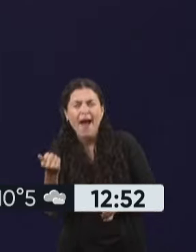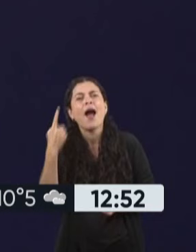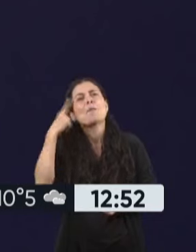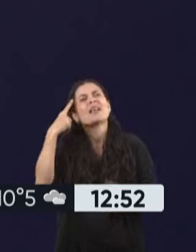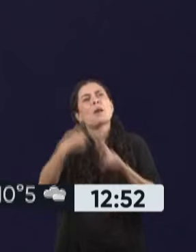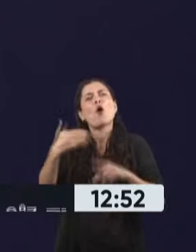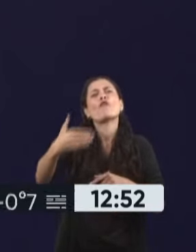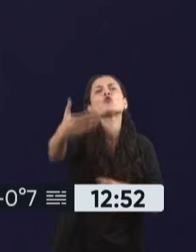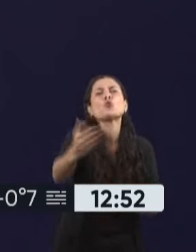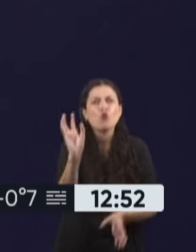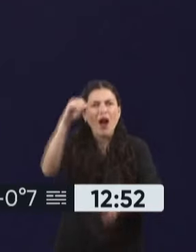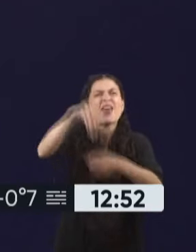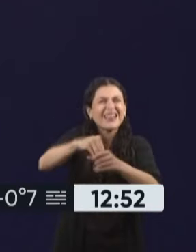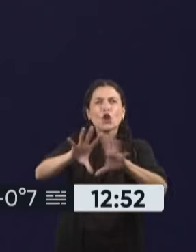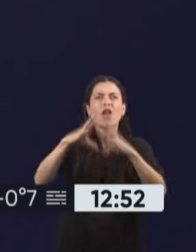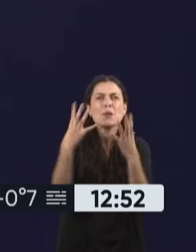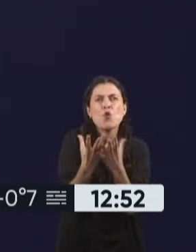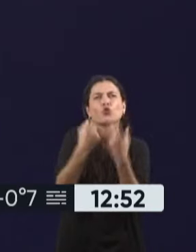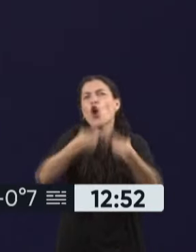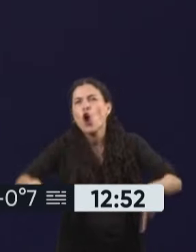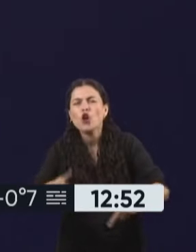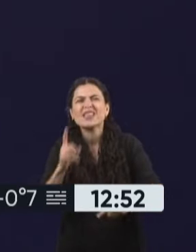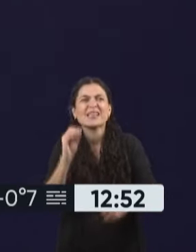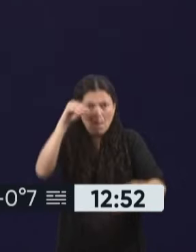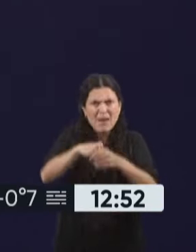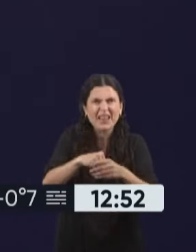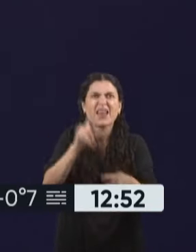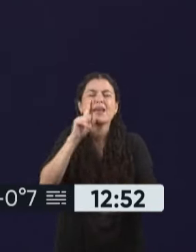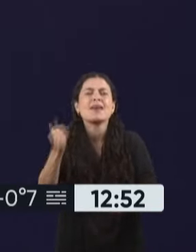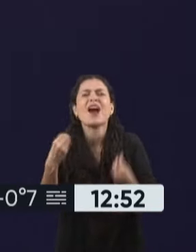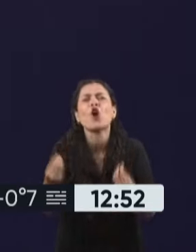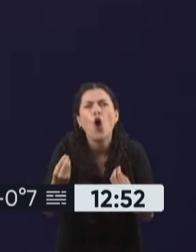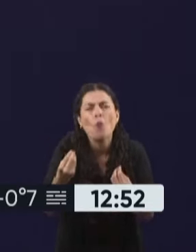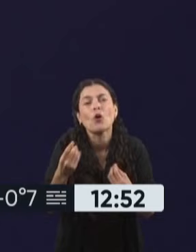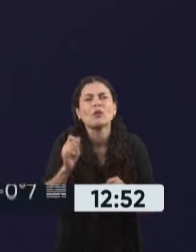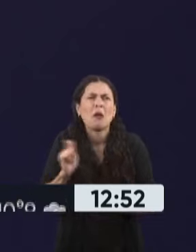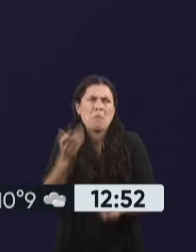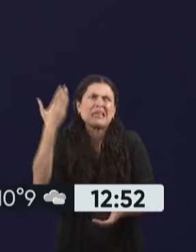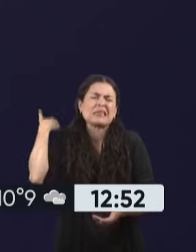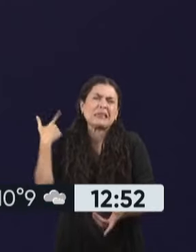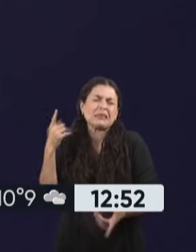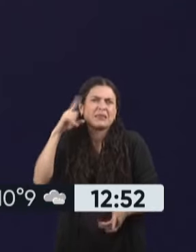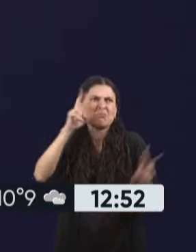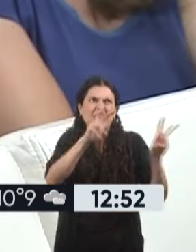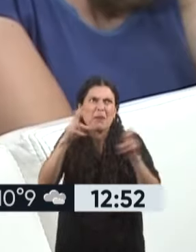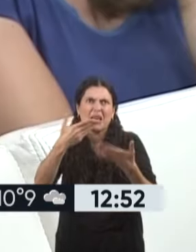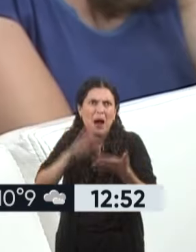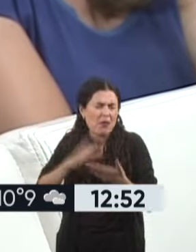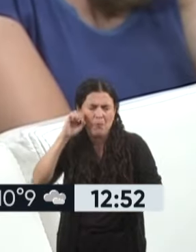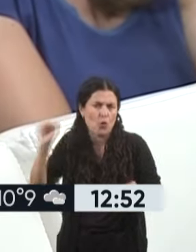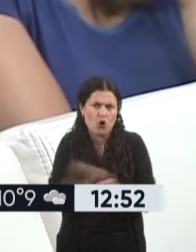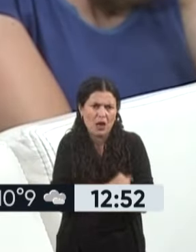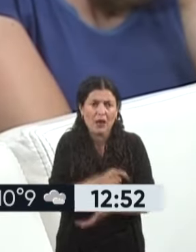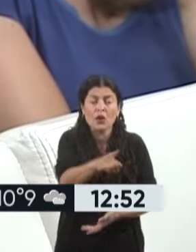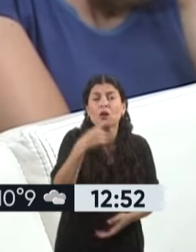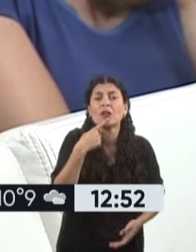viene, y en tal caso como... ya te digo, fue hace varios meses, pero... No fue ahora varios meses, no,